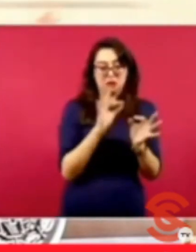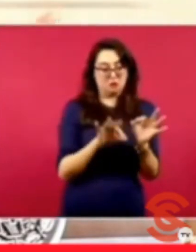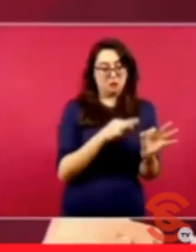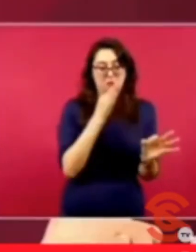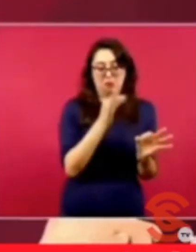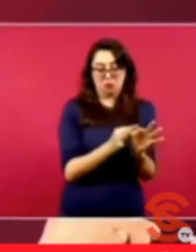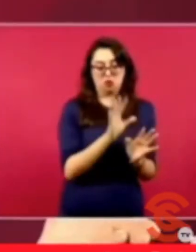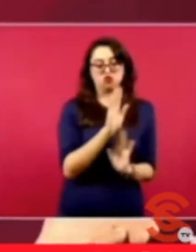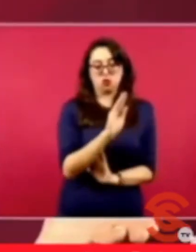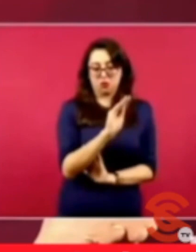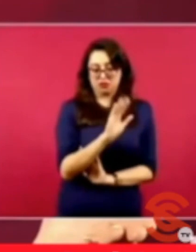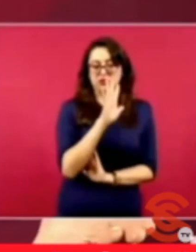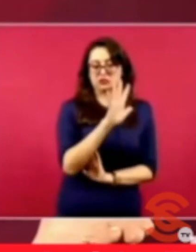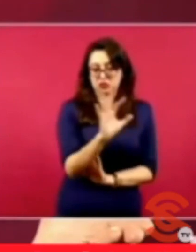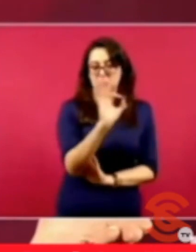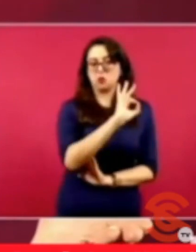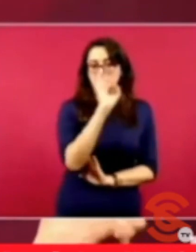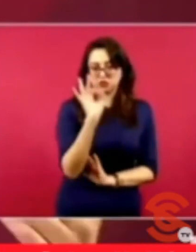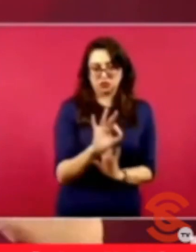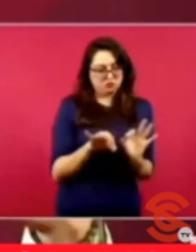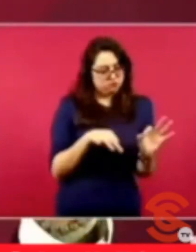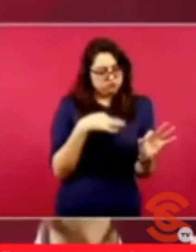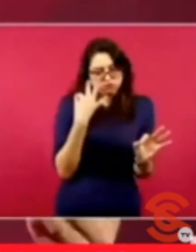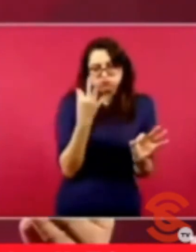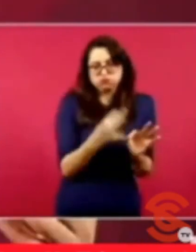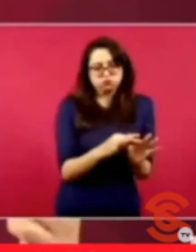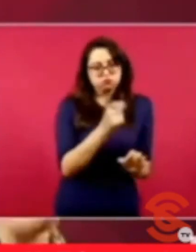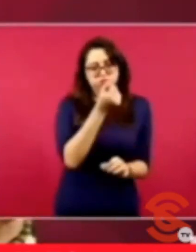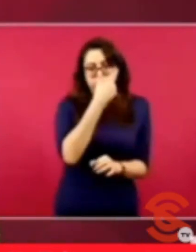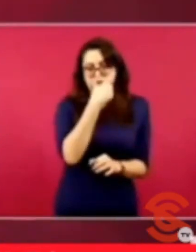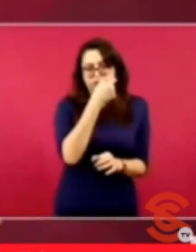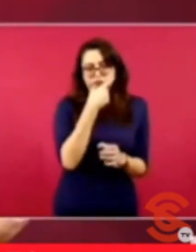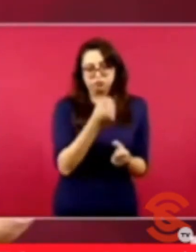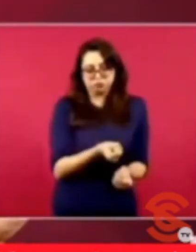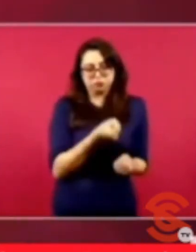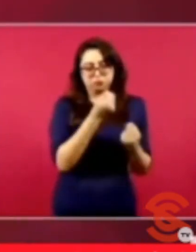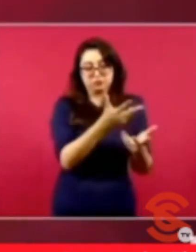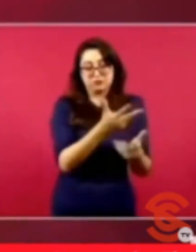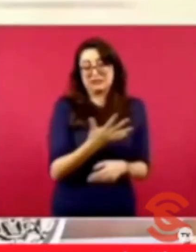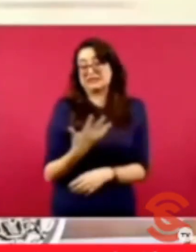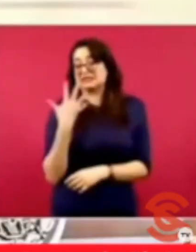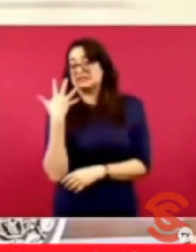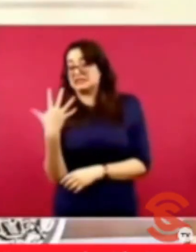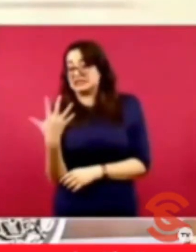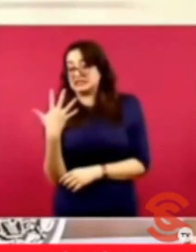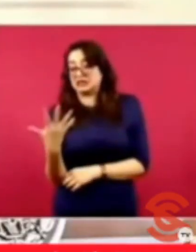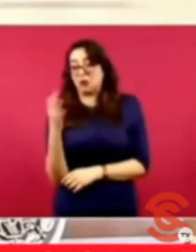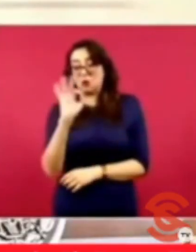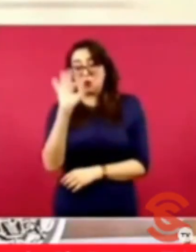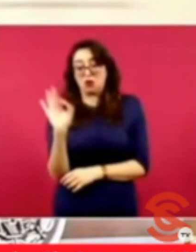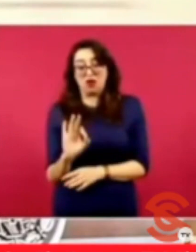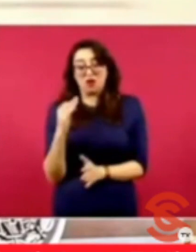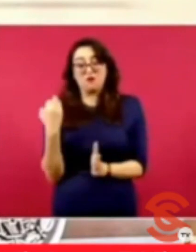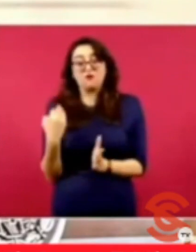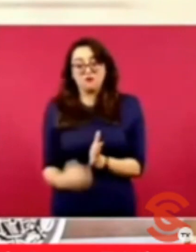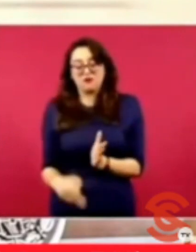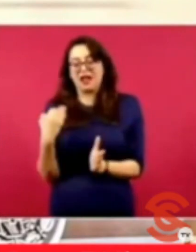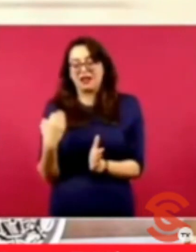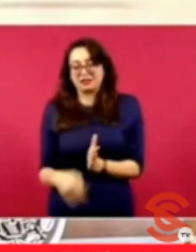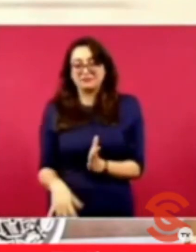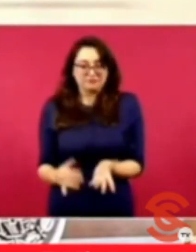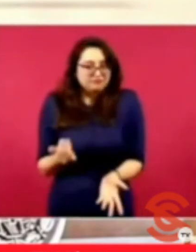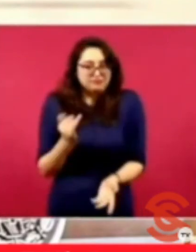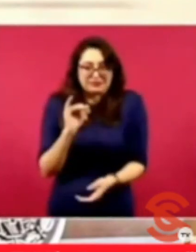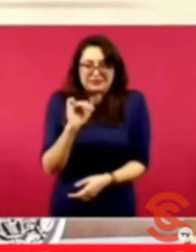el 95% del surtimiento de recetas, ese otro 5% siempre lo hemos dicho. Claro que nos preocupa